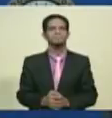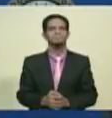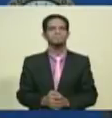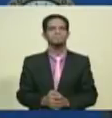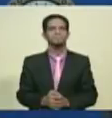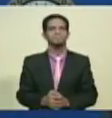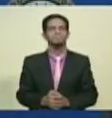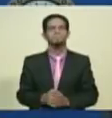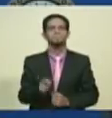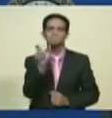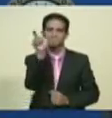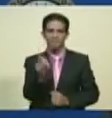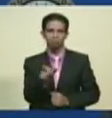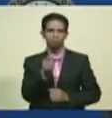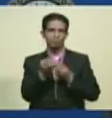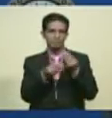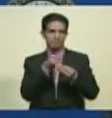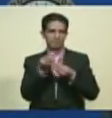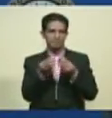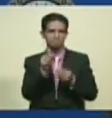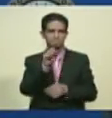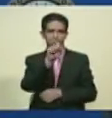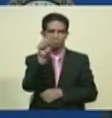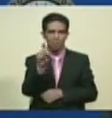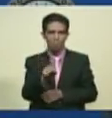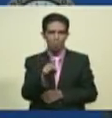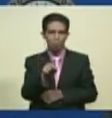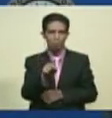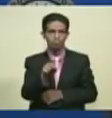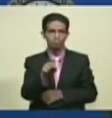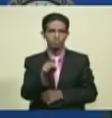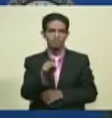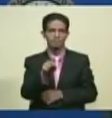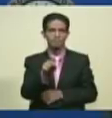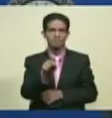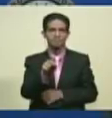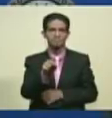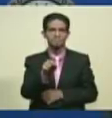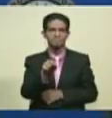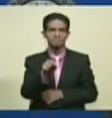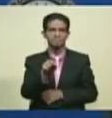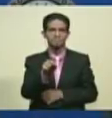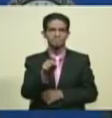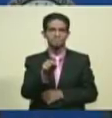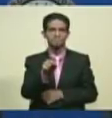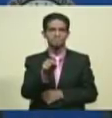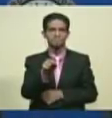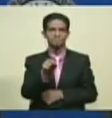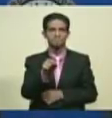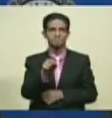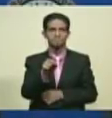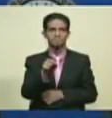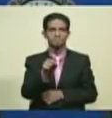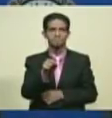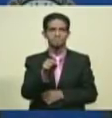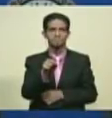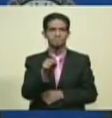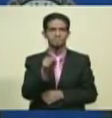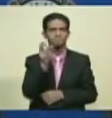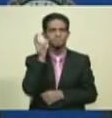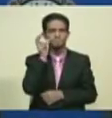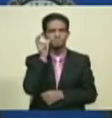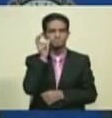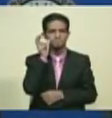América, que son más de la mitad, que ayer desconocieron explícitamente la legitimidad del presidente Maduro